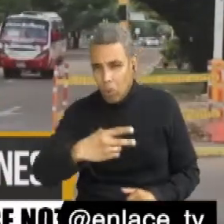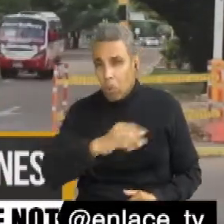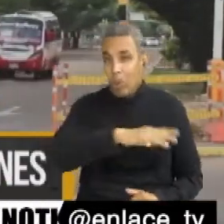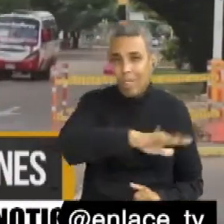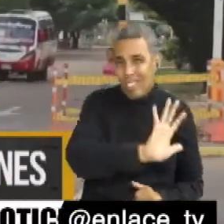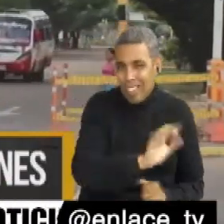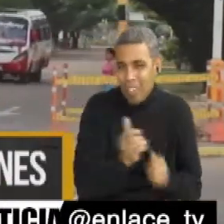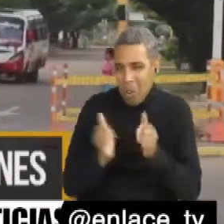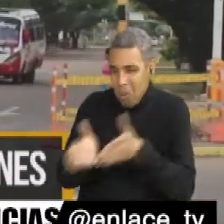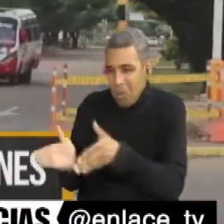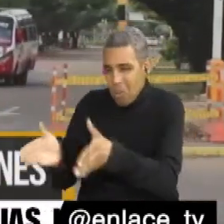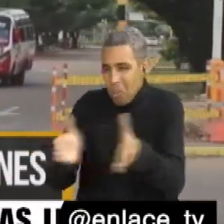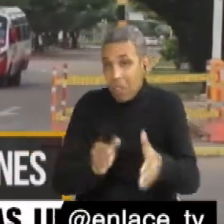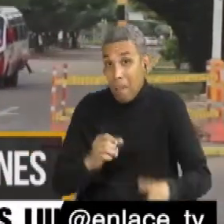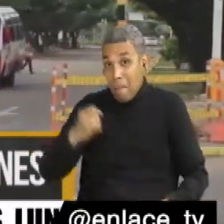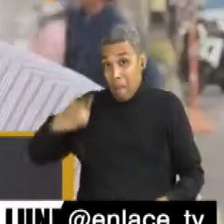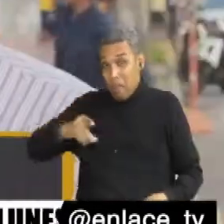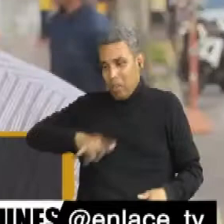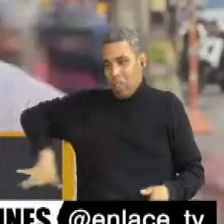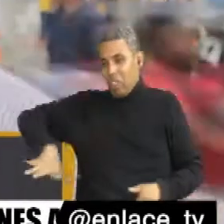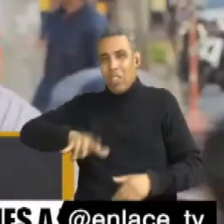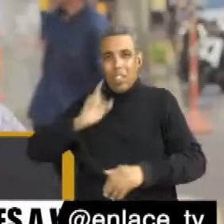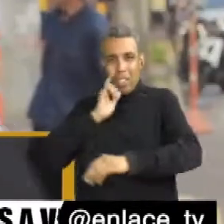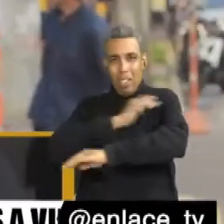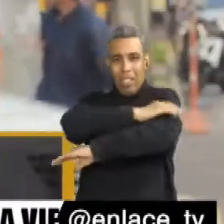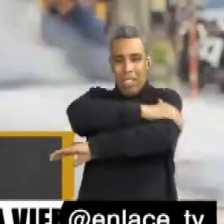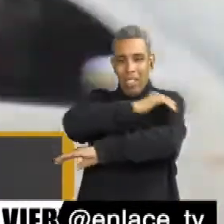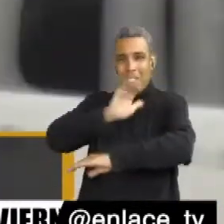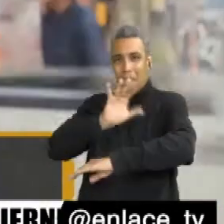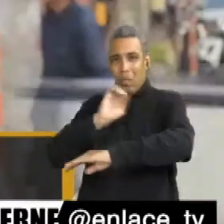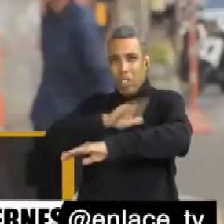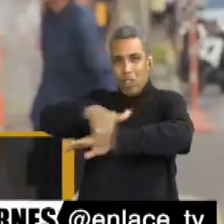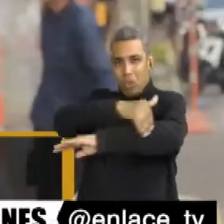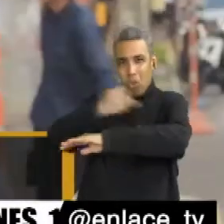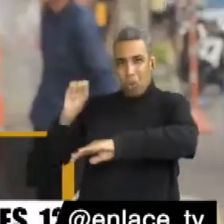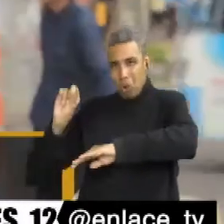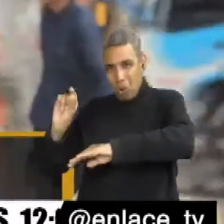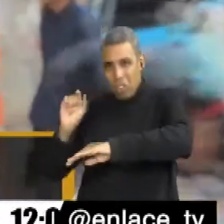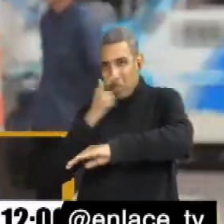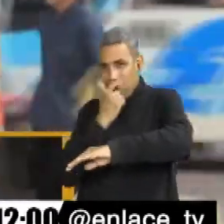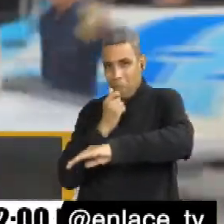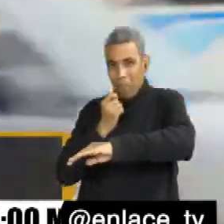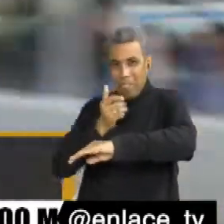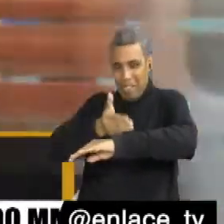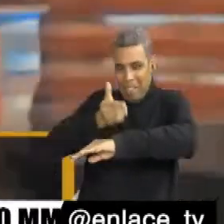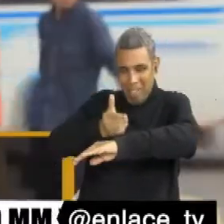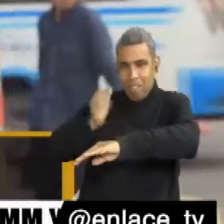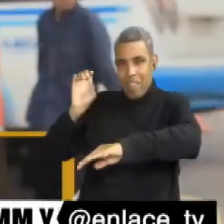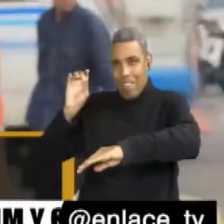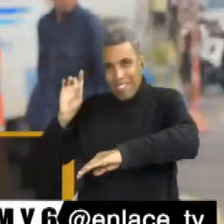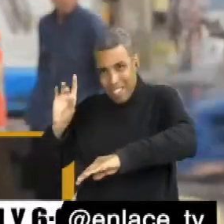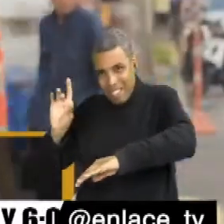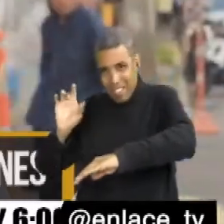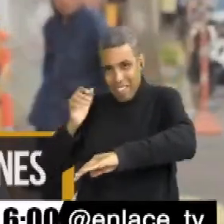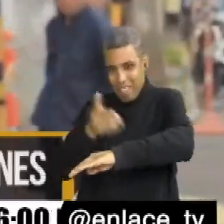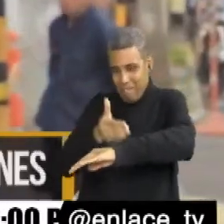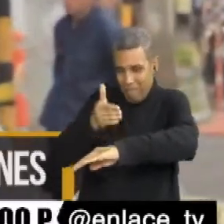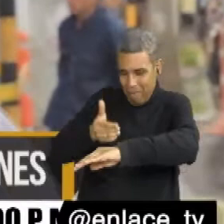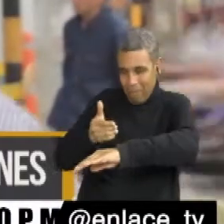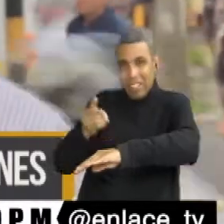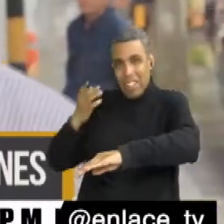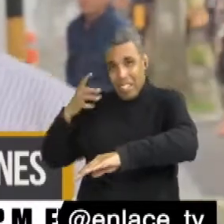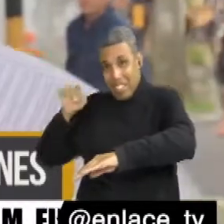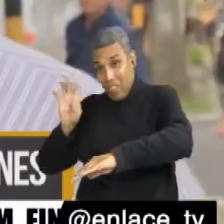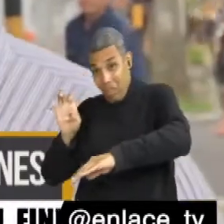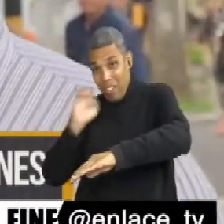a la 50 con 11, el cruce de la 50 con 15, 50 con 19 y 50 con 25. Después de atacar todo el corredor